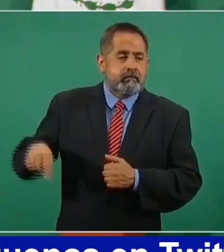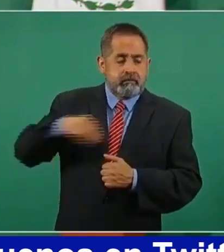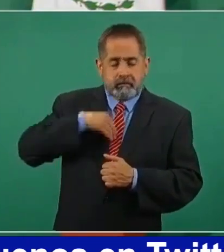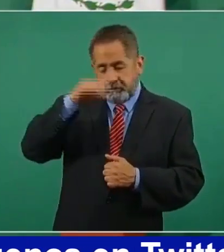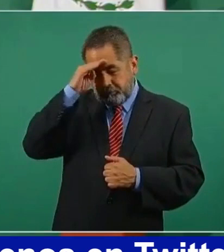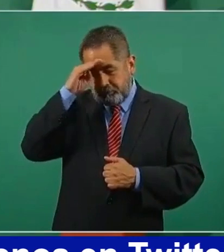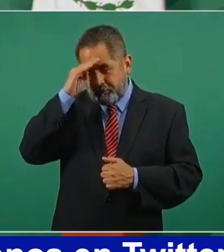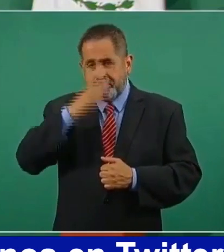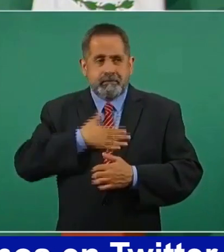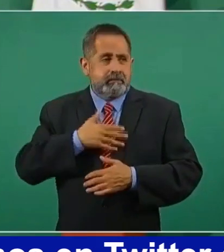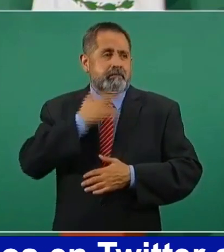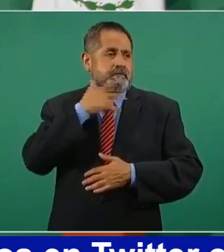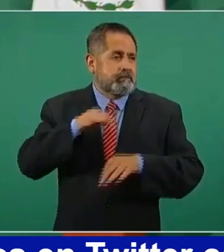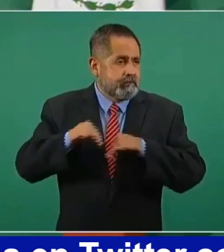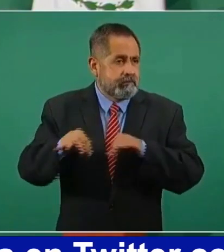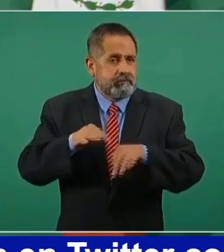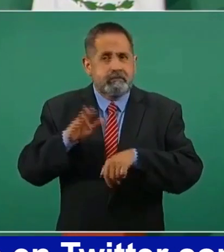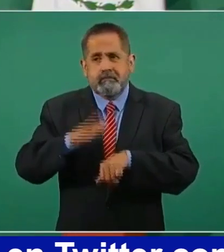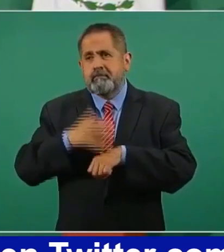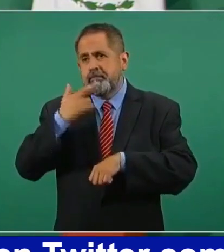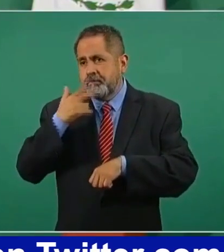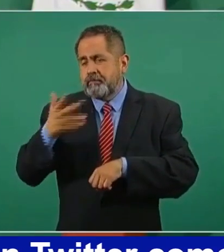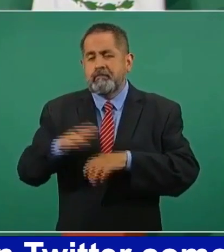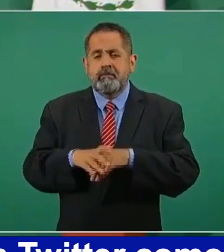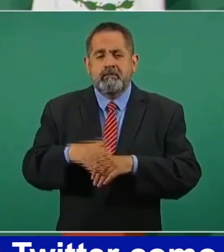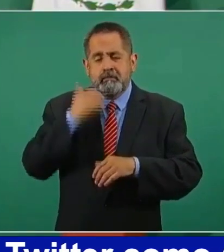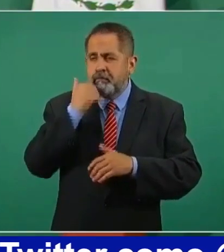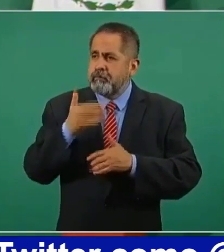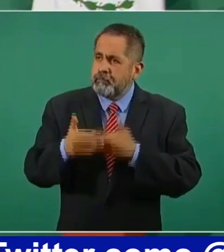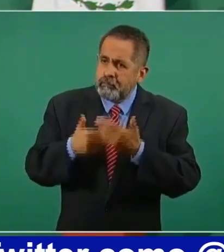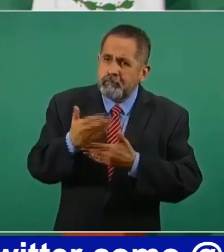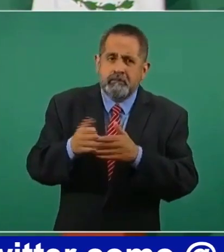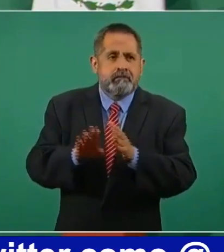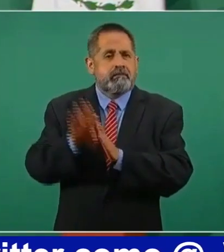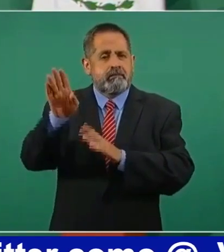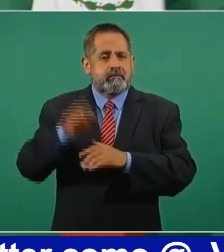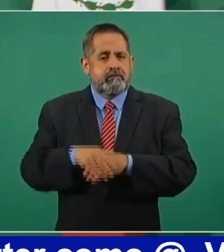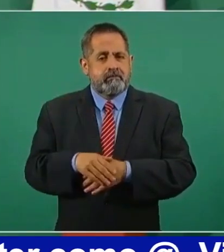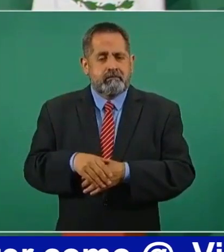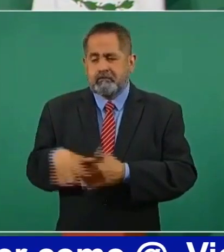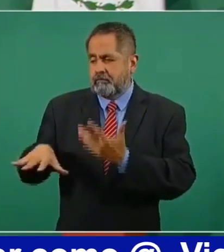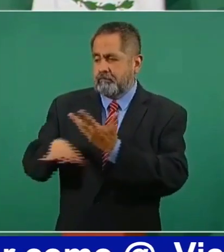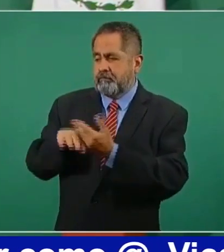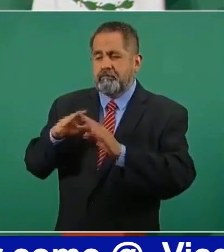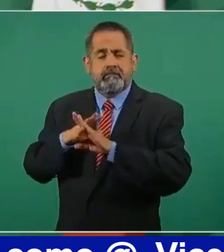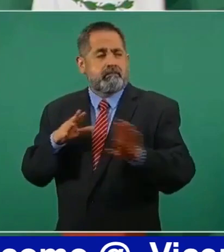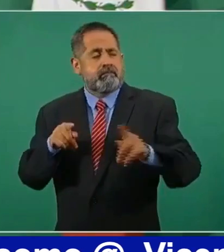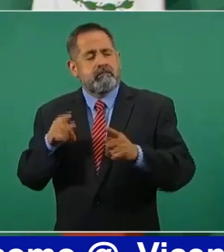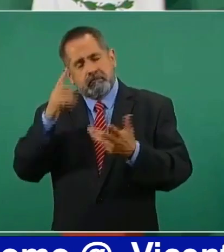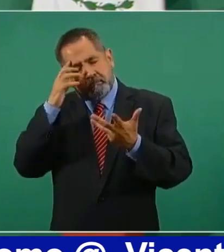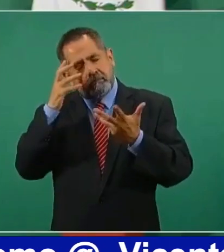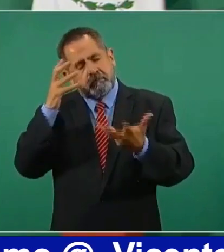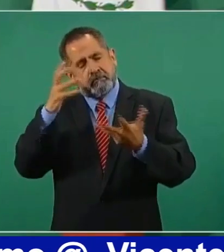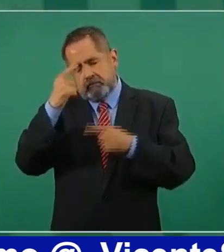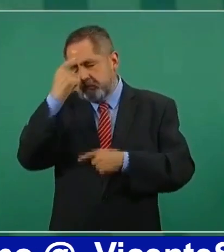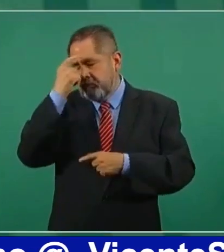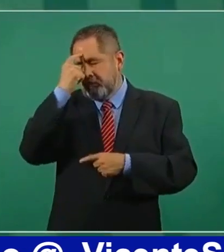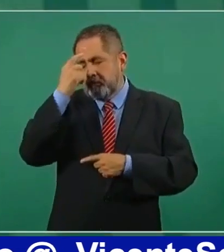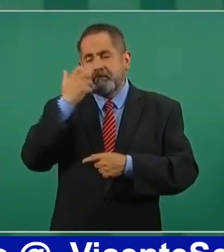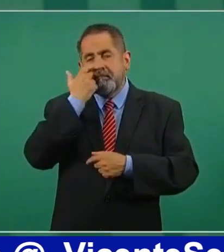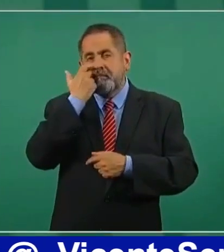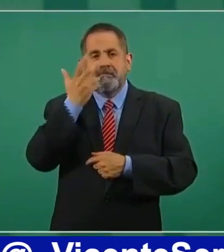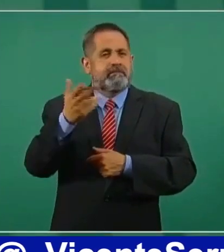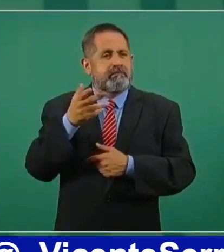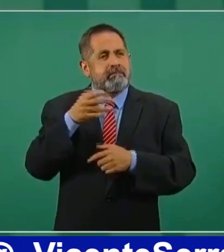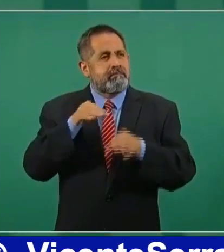condiciones de vida, de trabajo, salir adelante, que el migrante eso es lo que busca, es un ser excepcional